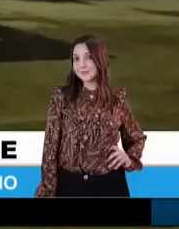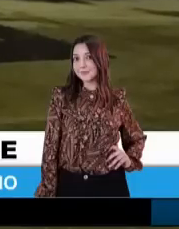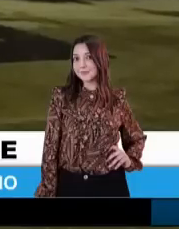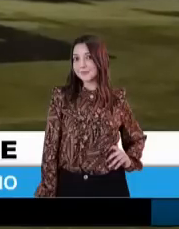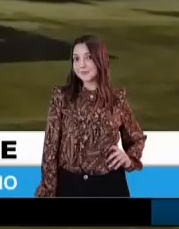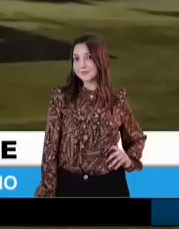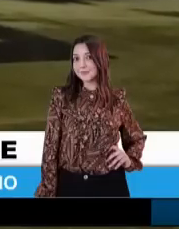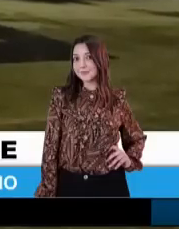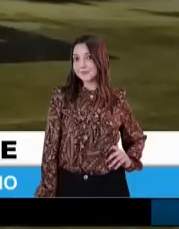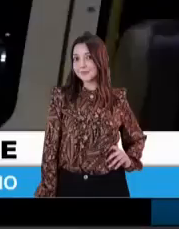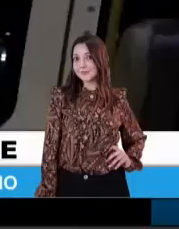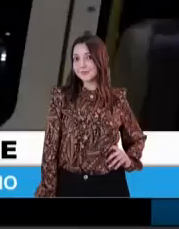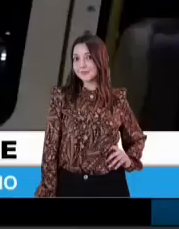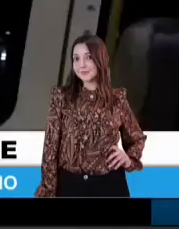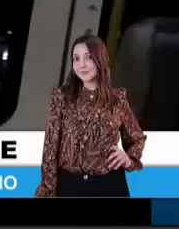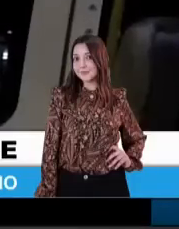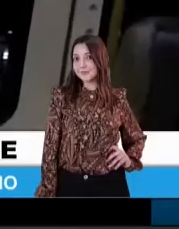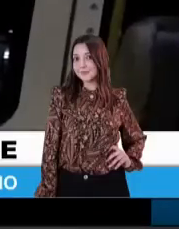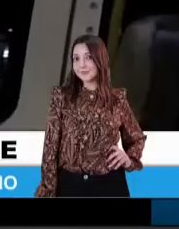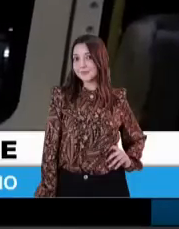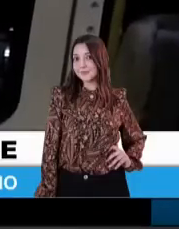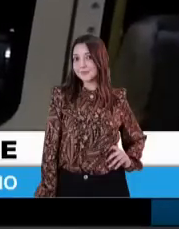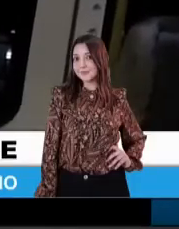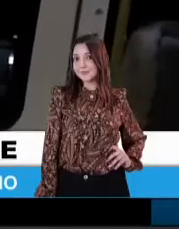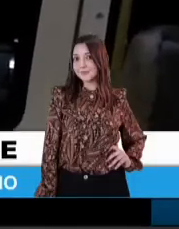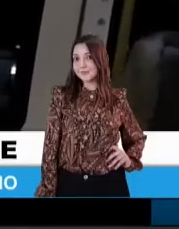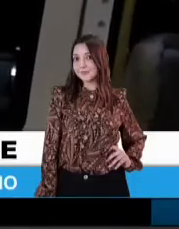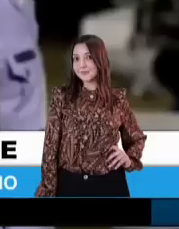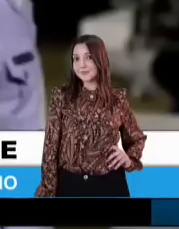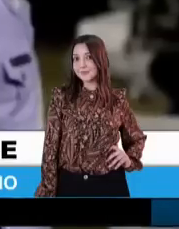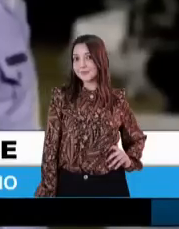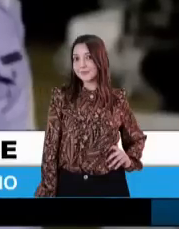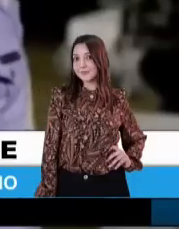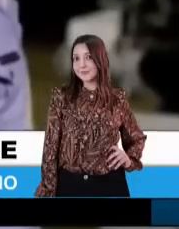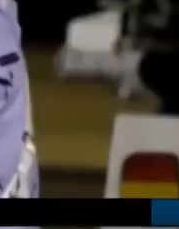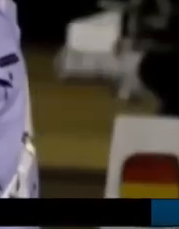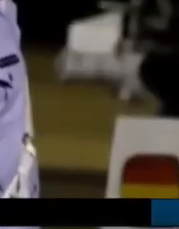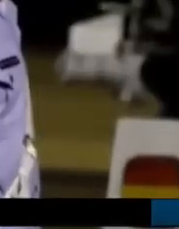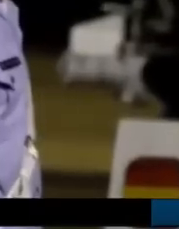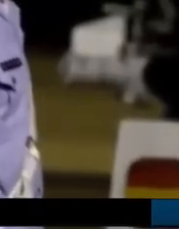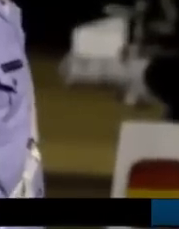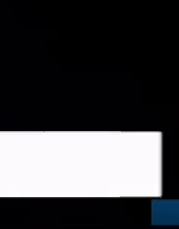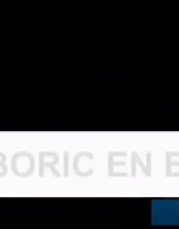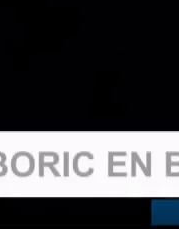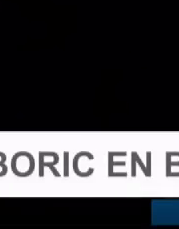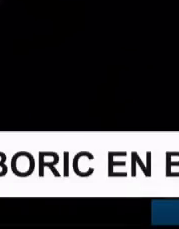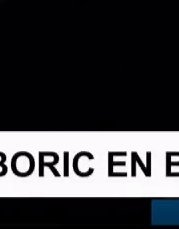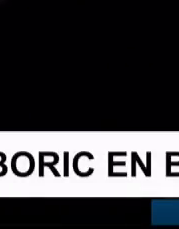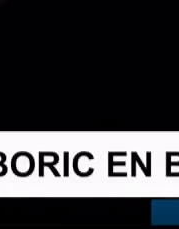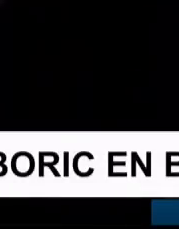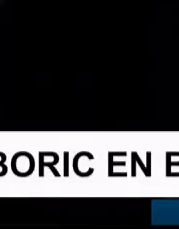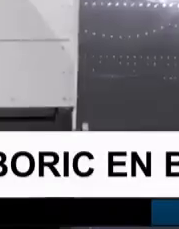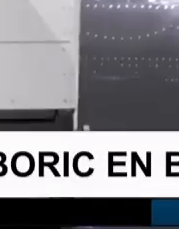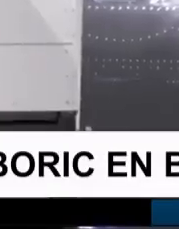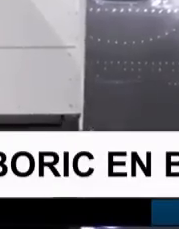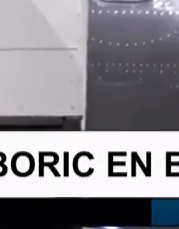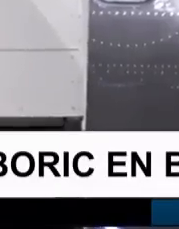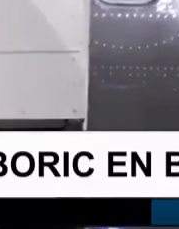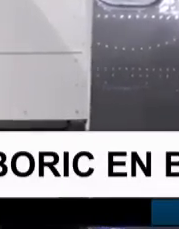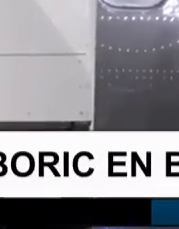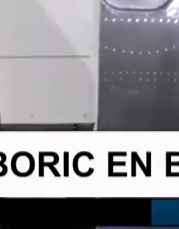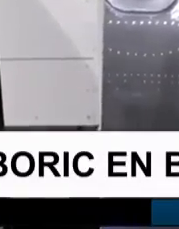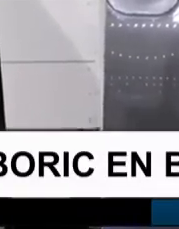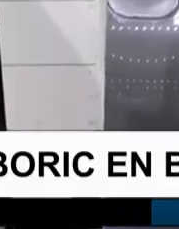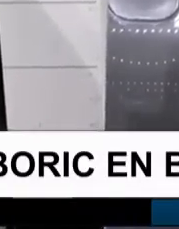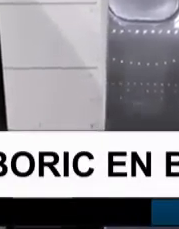ellos la situación migratoria a nivel regional. No es una reunión sobre UNASUR, como erróneamente se